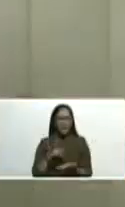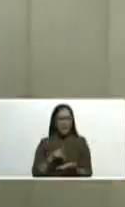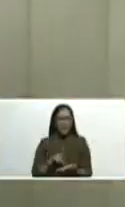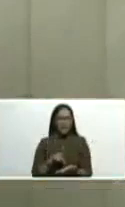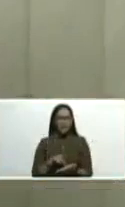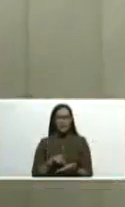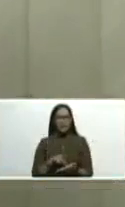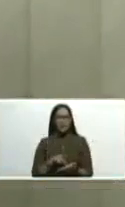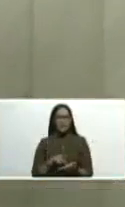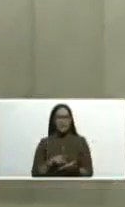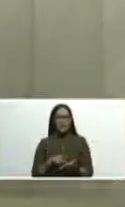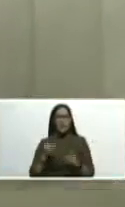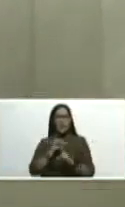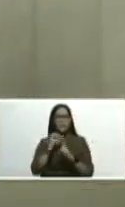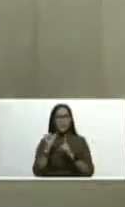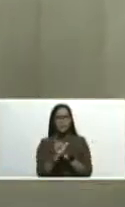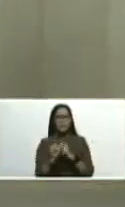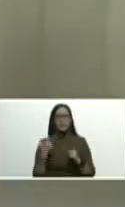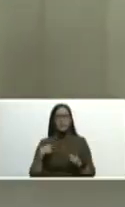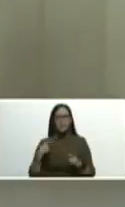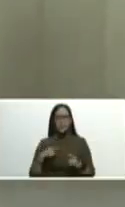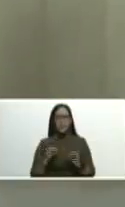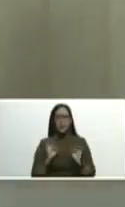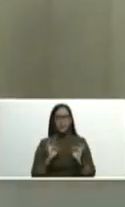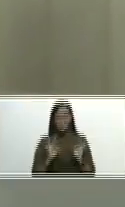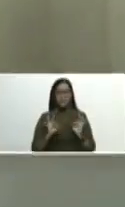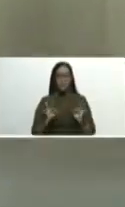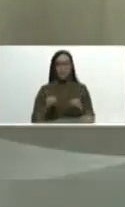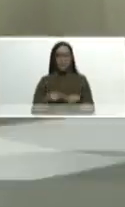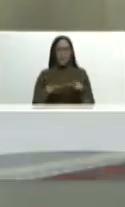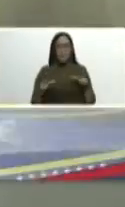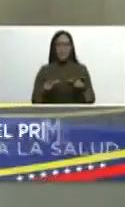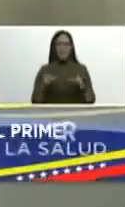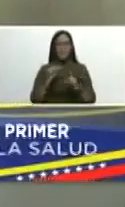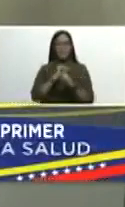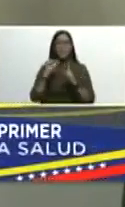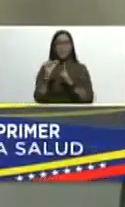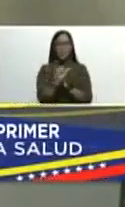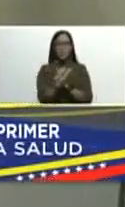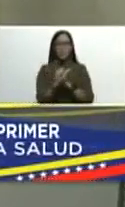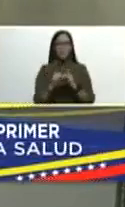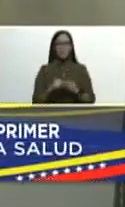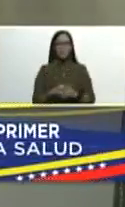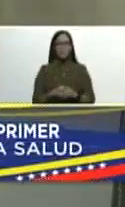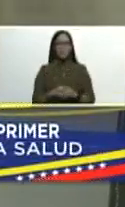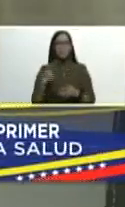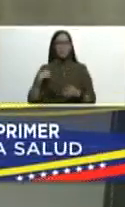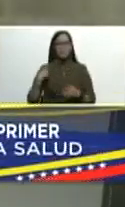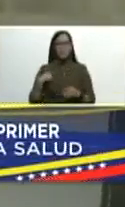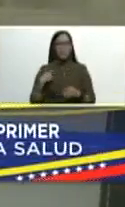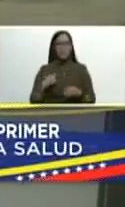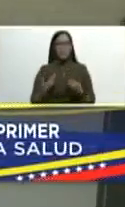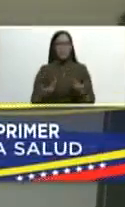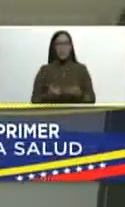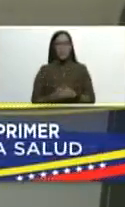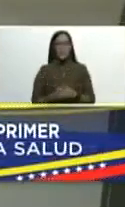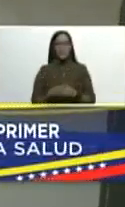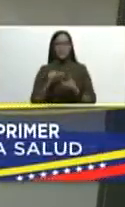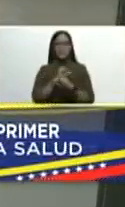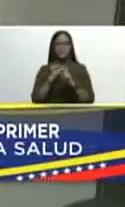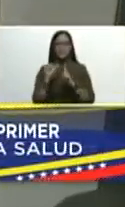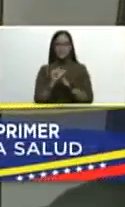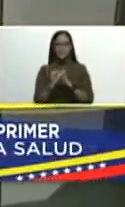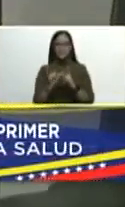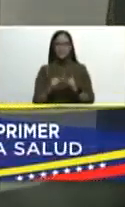Los especialistas que colocamos acá, especialmente la parte oncológica, llevamos lo que es la ruta oncológica.